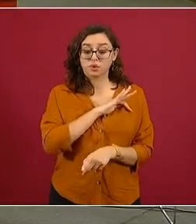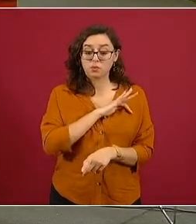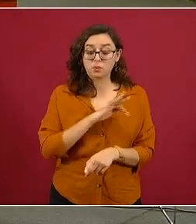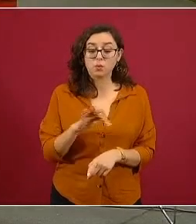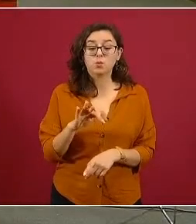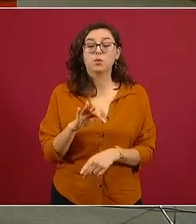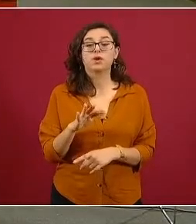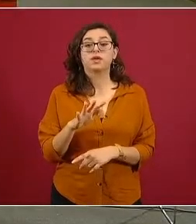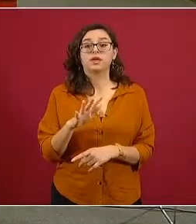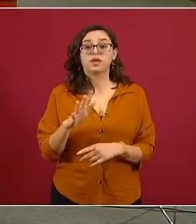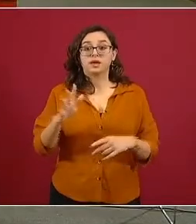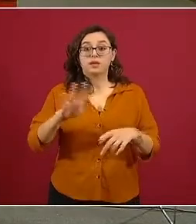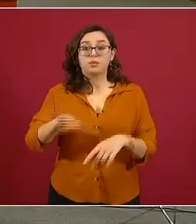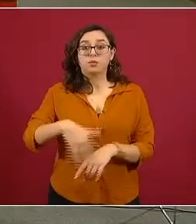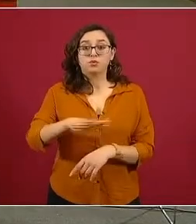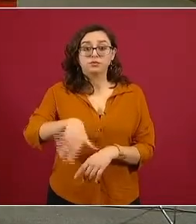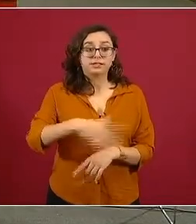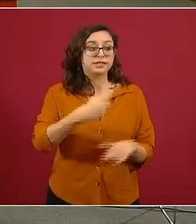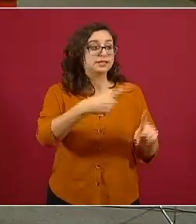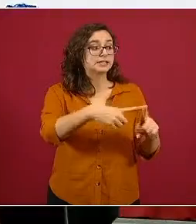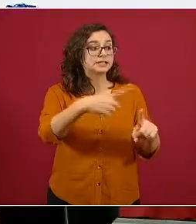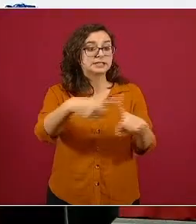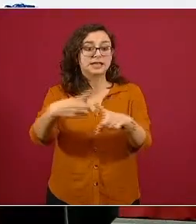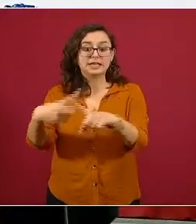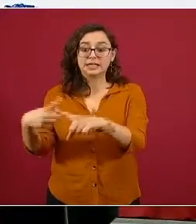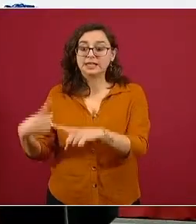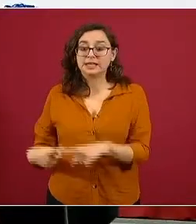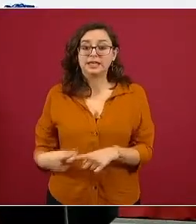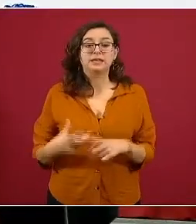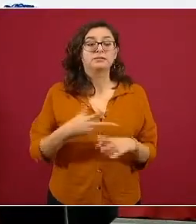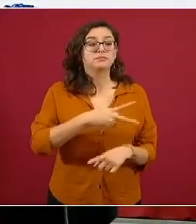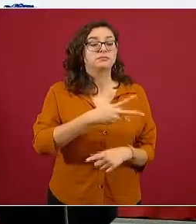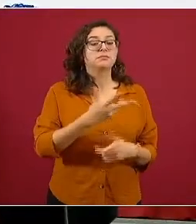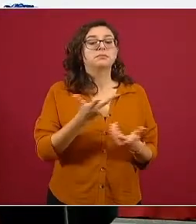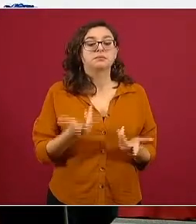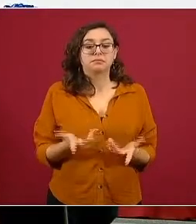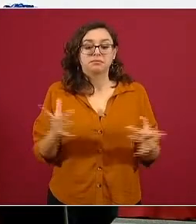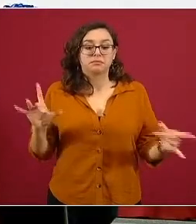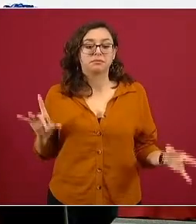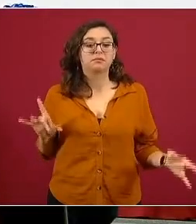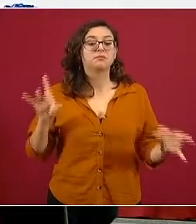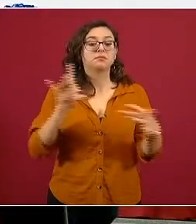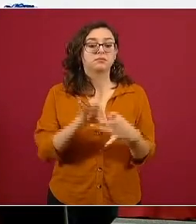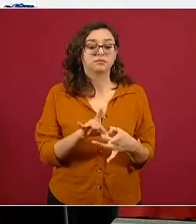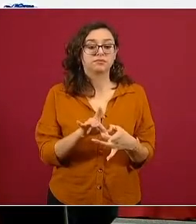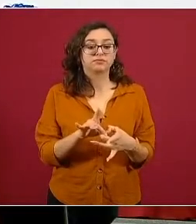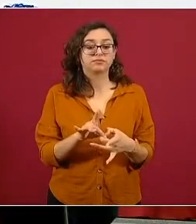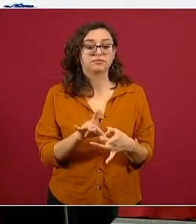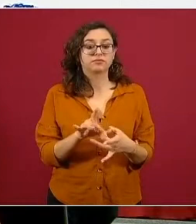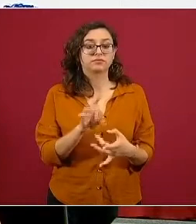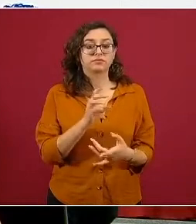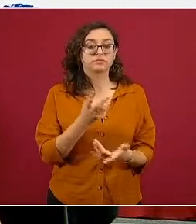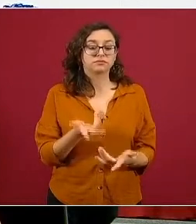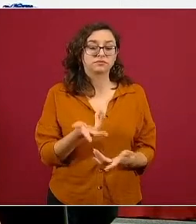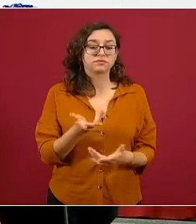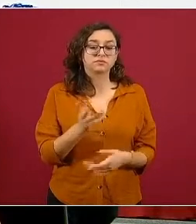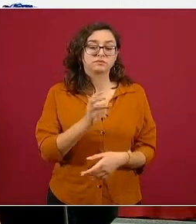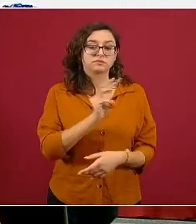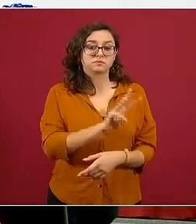búsqueda de participantes específicos y vinculaciones a sus páginas de